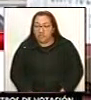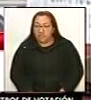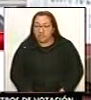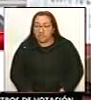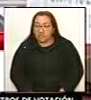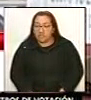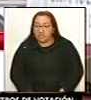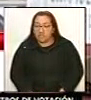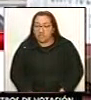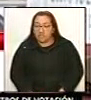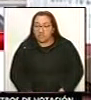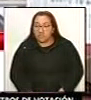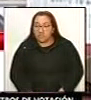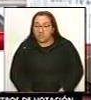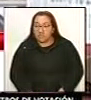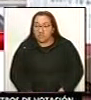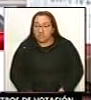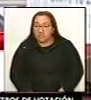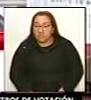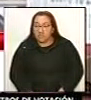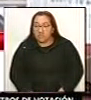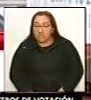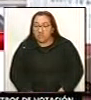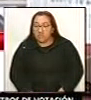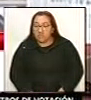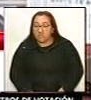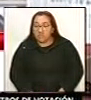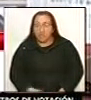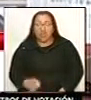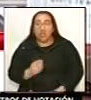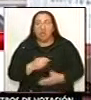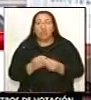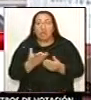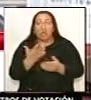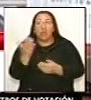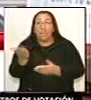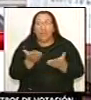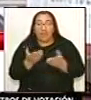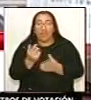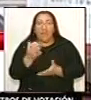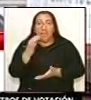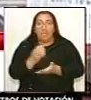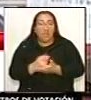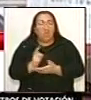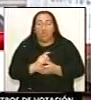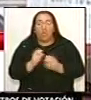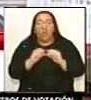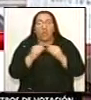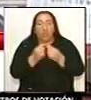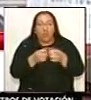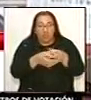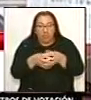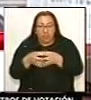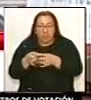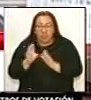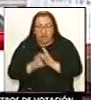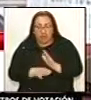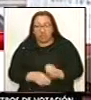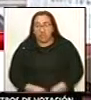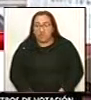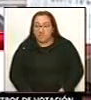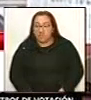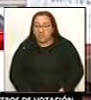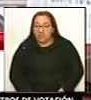los requerimientos, sino se han reagrupado de una manera distinta, en menor número de procesos.